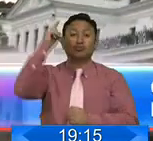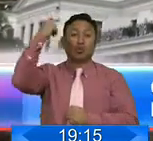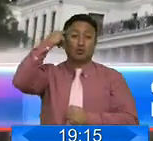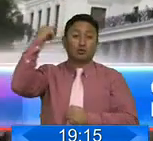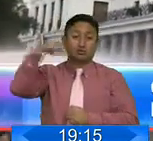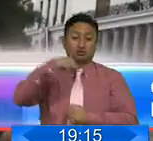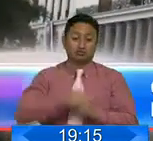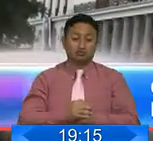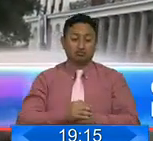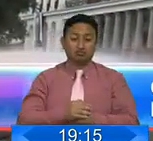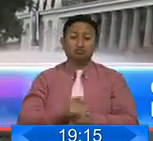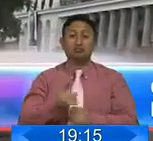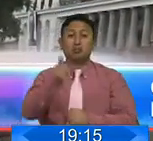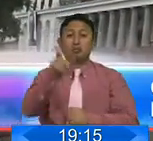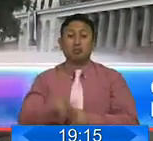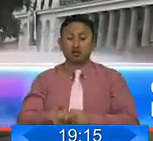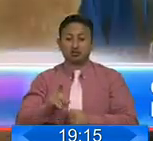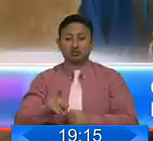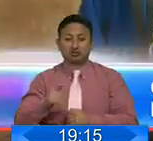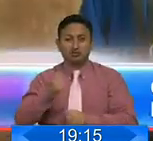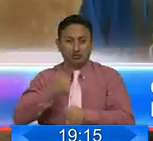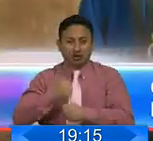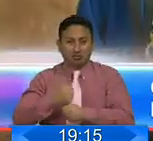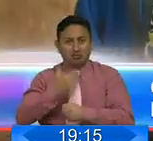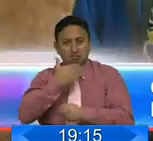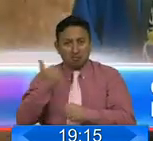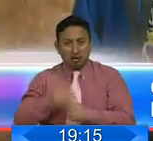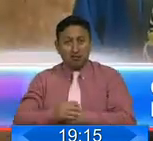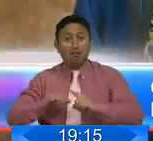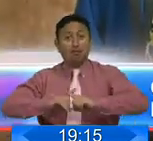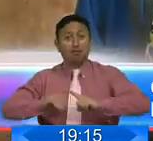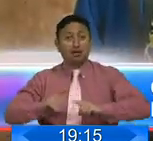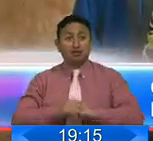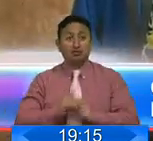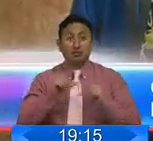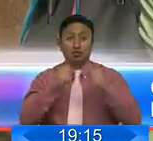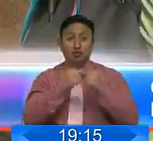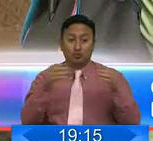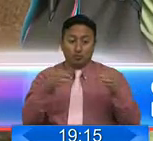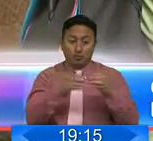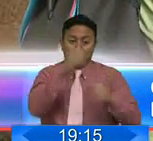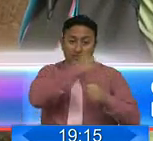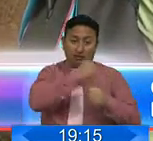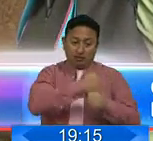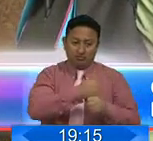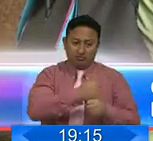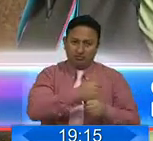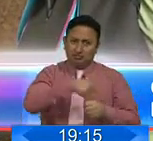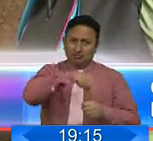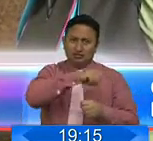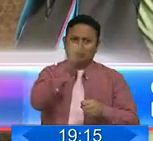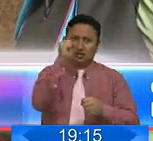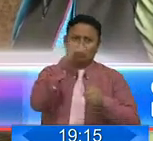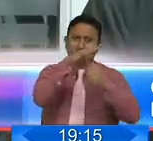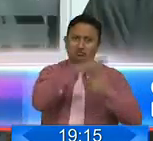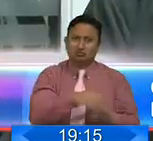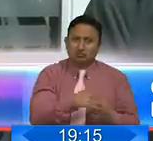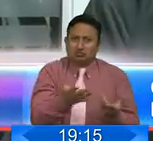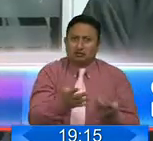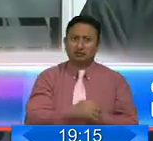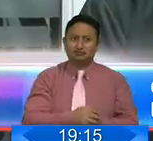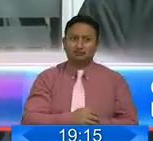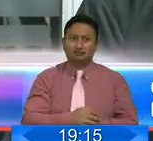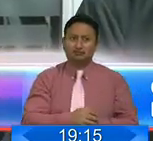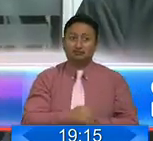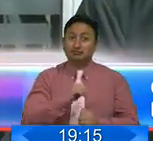mejorar las condiciones de los obreros del país. Sin embargo, para este sector de los trabajadores, se trata de una regresión de derechos. Nosotros estamos de